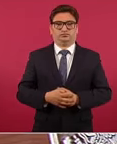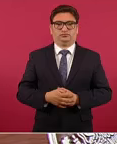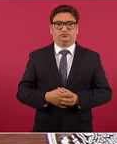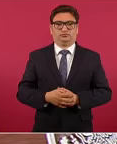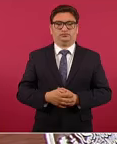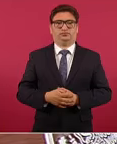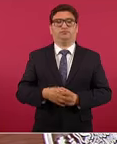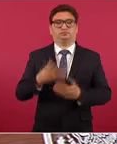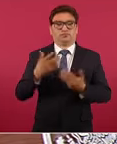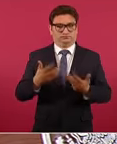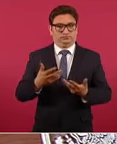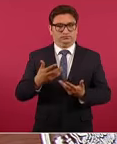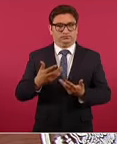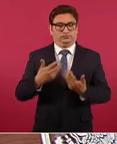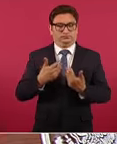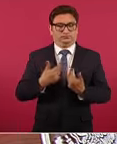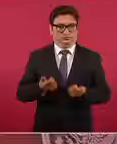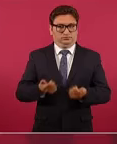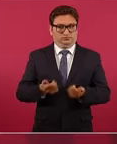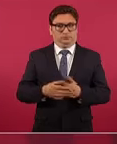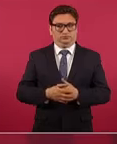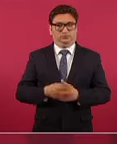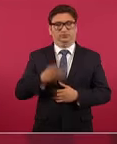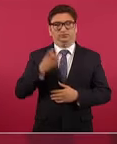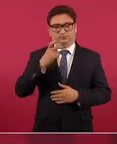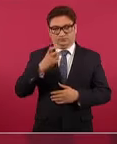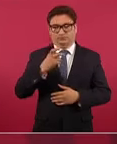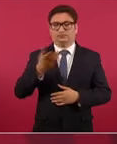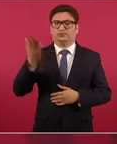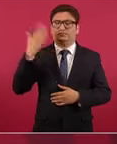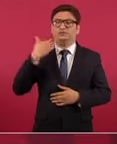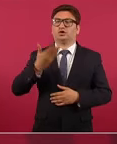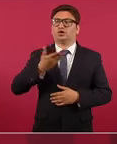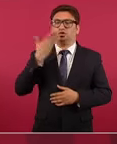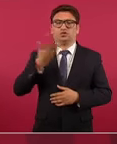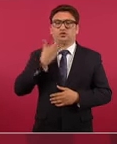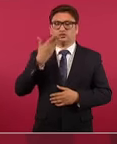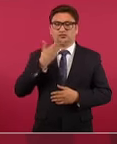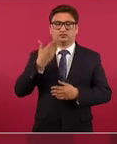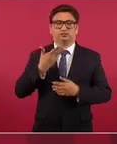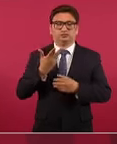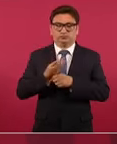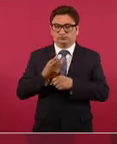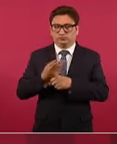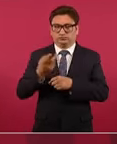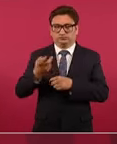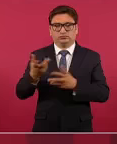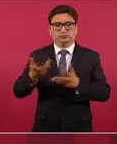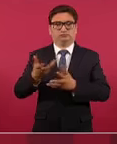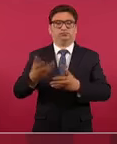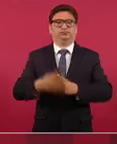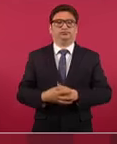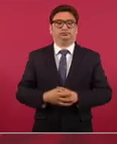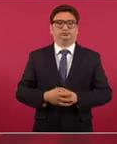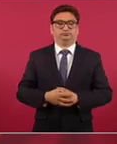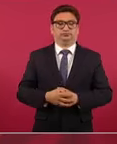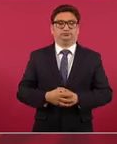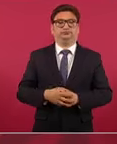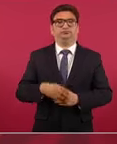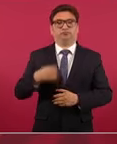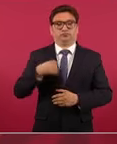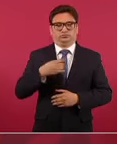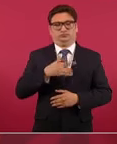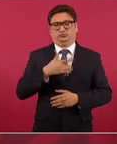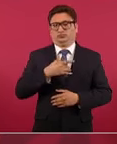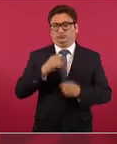entonces ese era un mecanismo que se aplicaba estoy seguro que en el caso de los